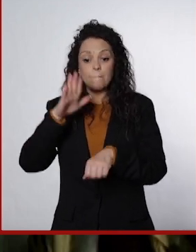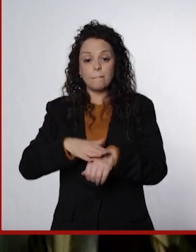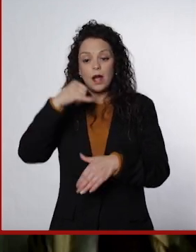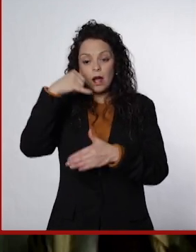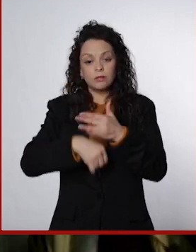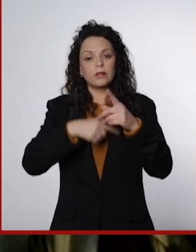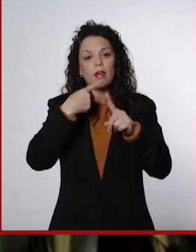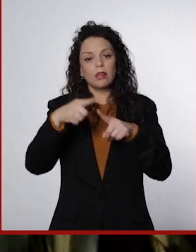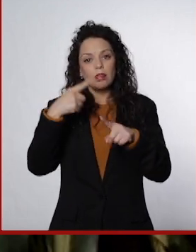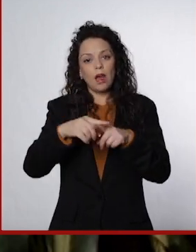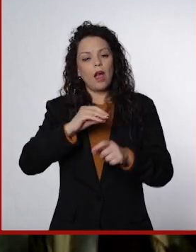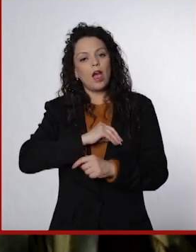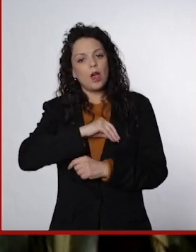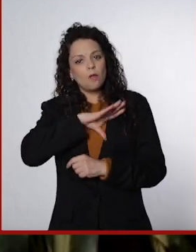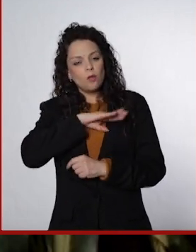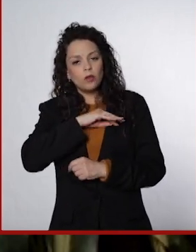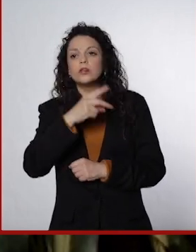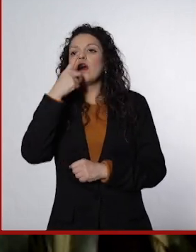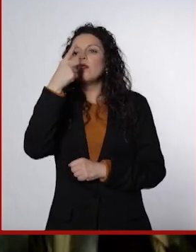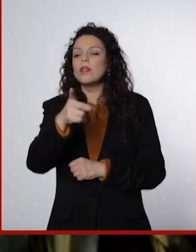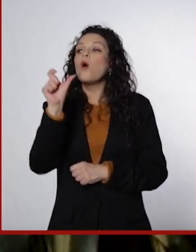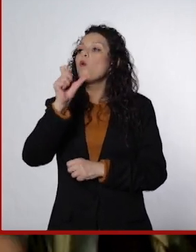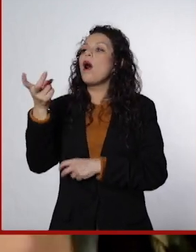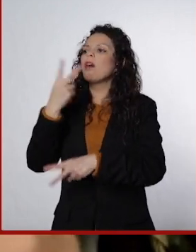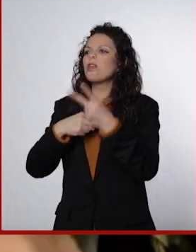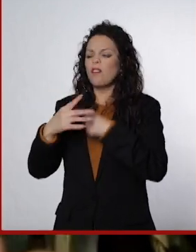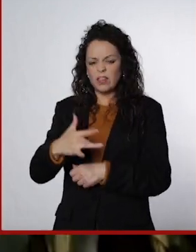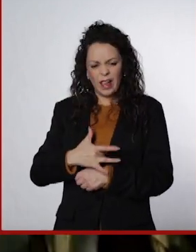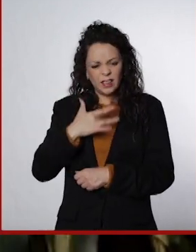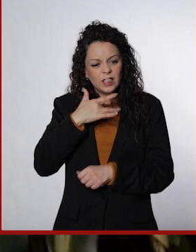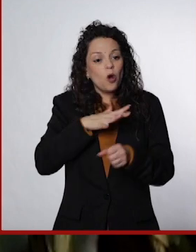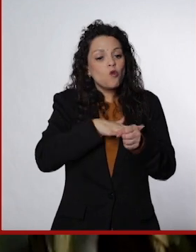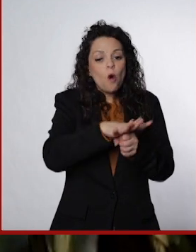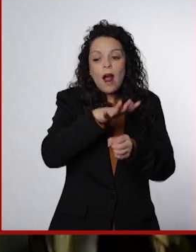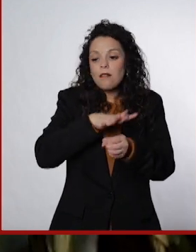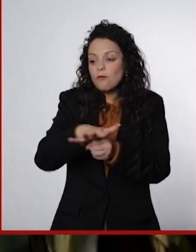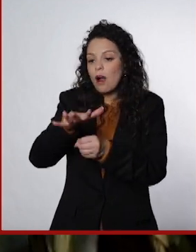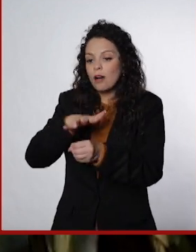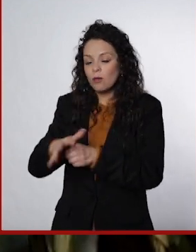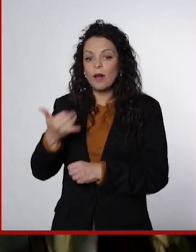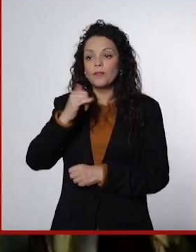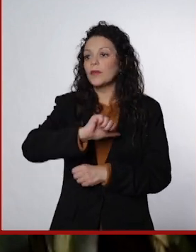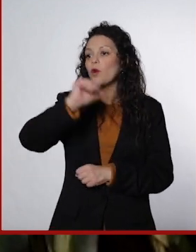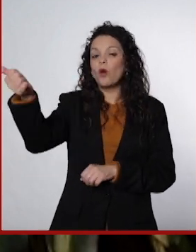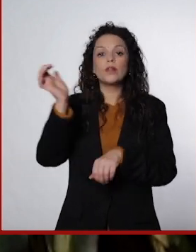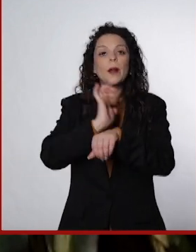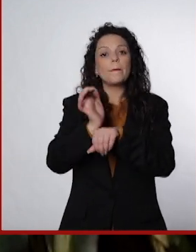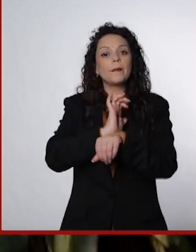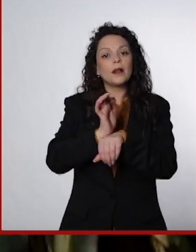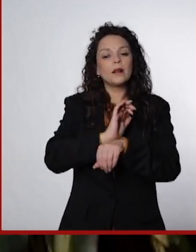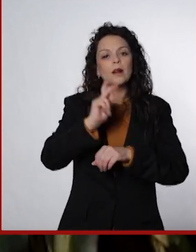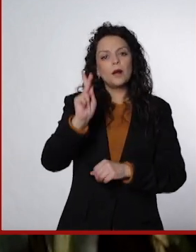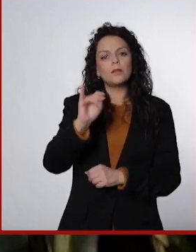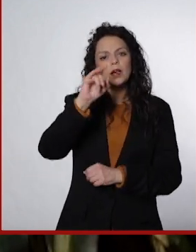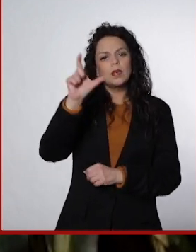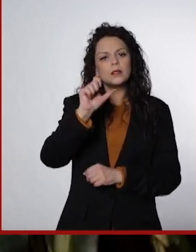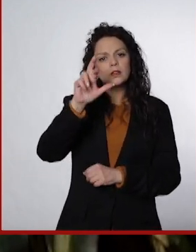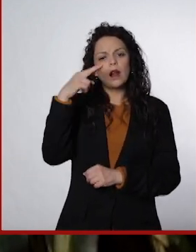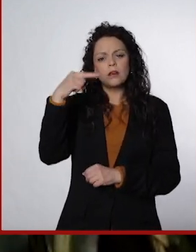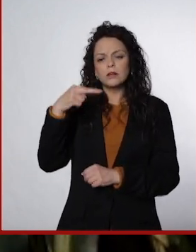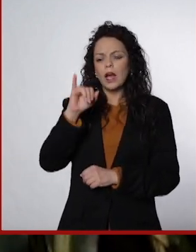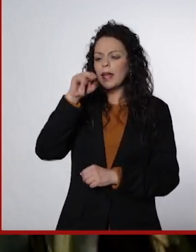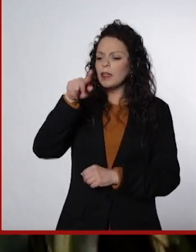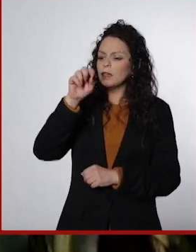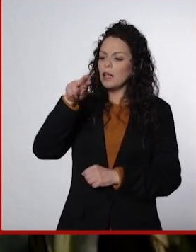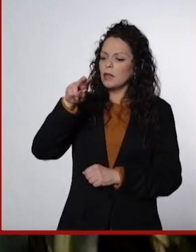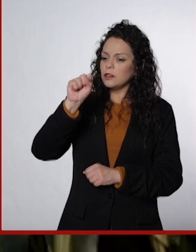diferentes emociones, explica cuándo aparecen y tal. Y finalmente hay esta peli de Pixar que se llama Intensamente, que habla justo acerca de